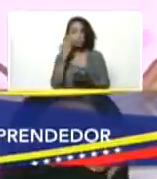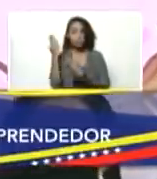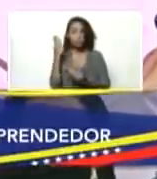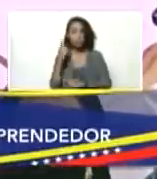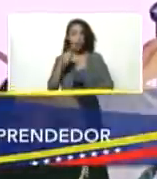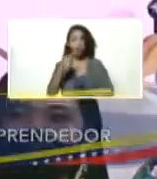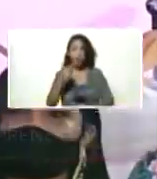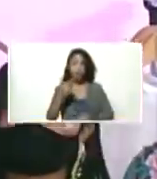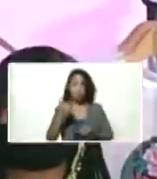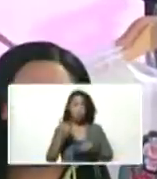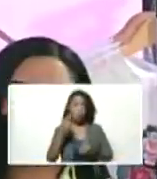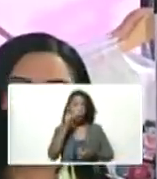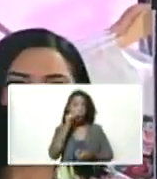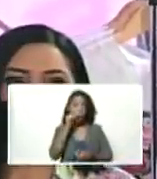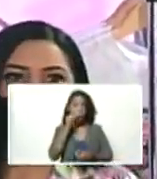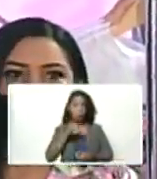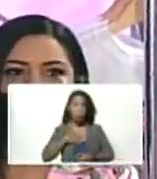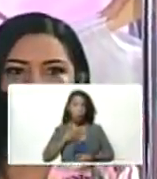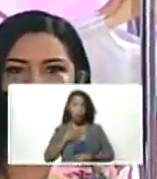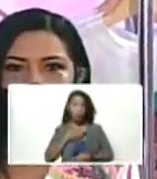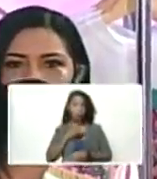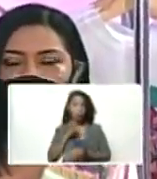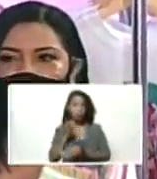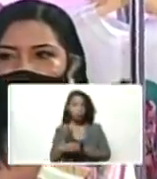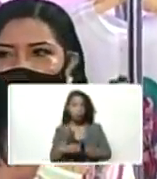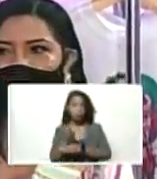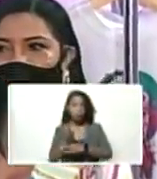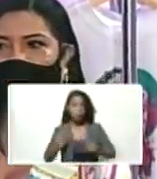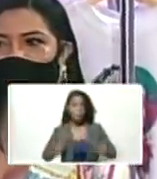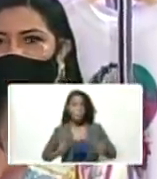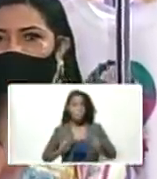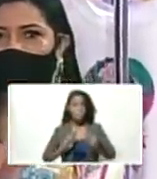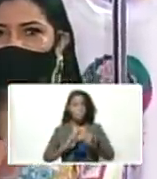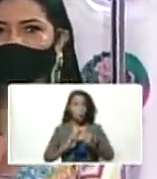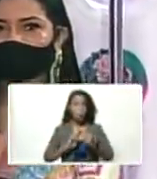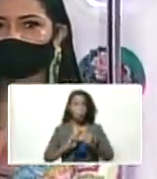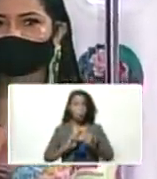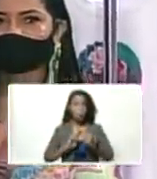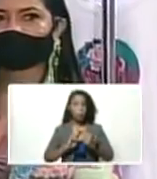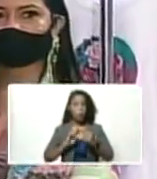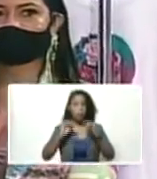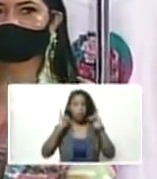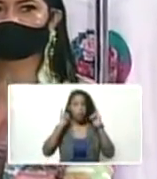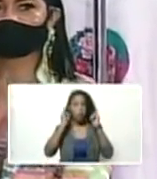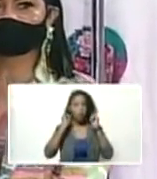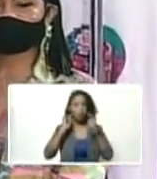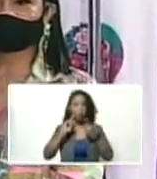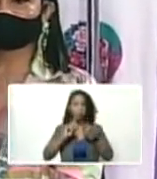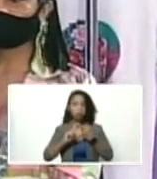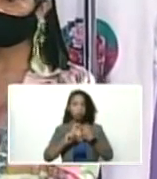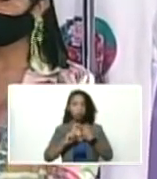uno pueda ir a encuentros, fiestas,